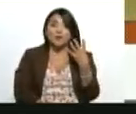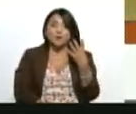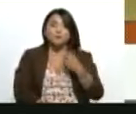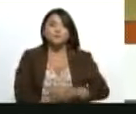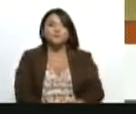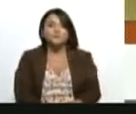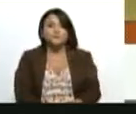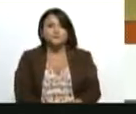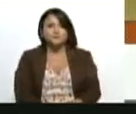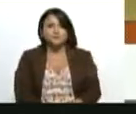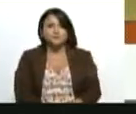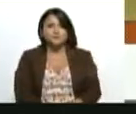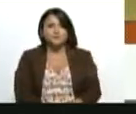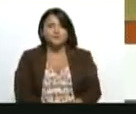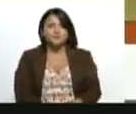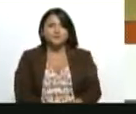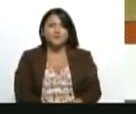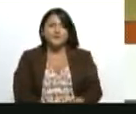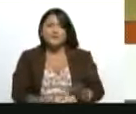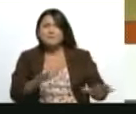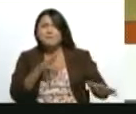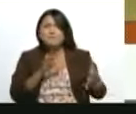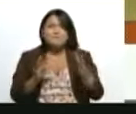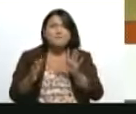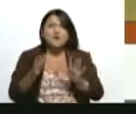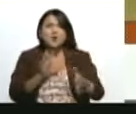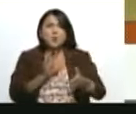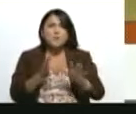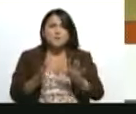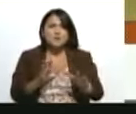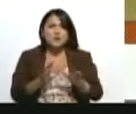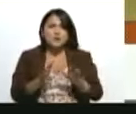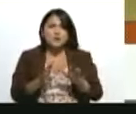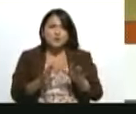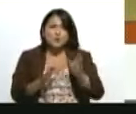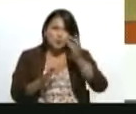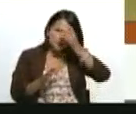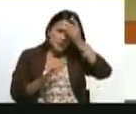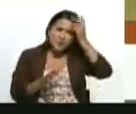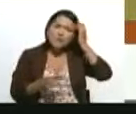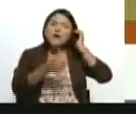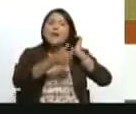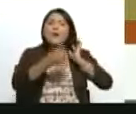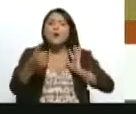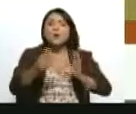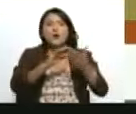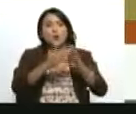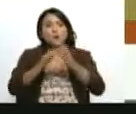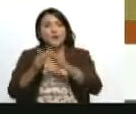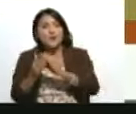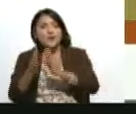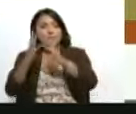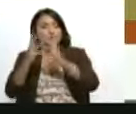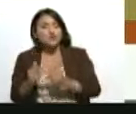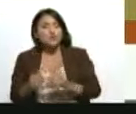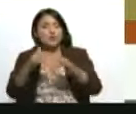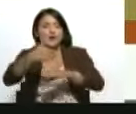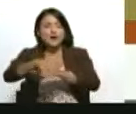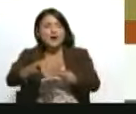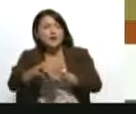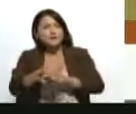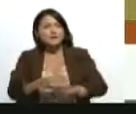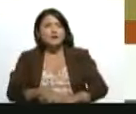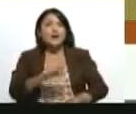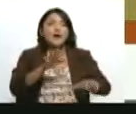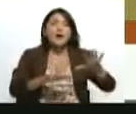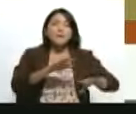Cuatro. El promedio que tenemos por comunidad de número de calles, seis, a